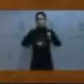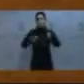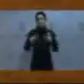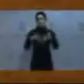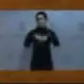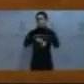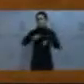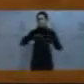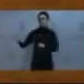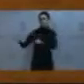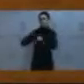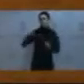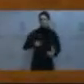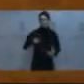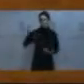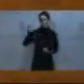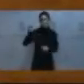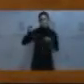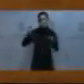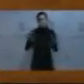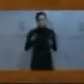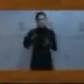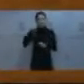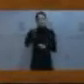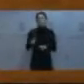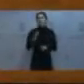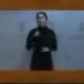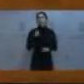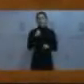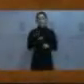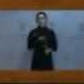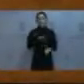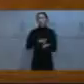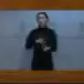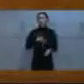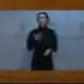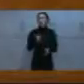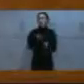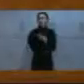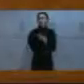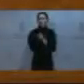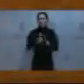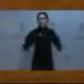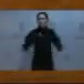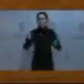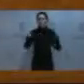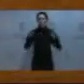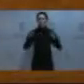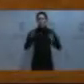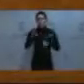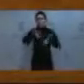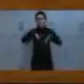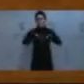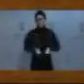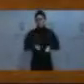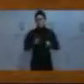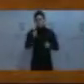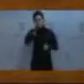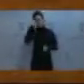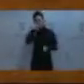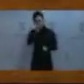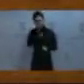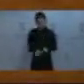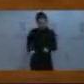inmigrantes, la pérdida de población en las franjas de edad más productivas y la poca población que queda en nuestros pueblos es